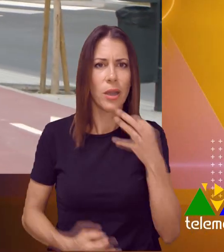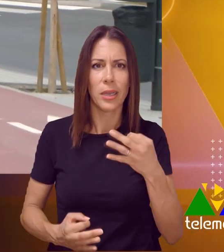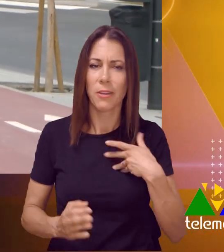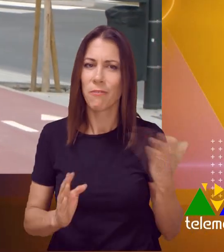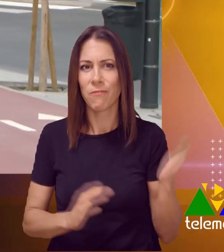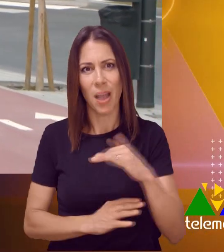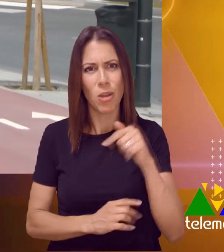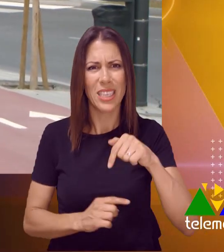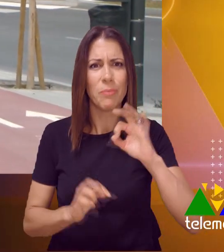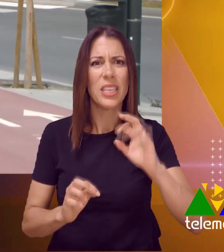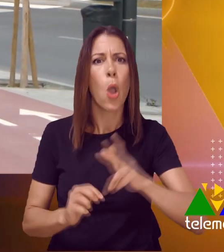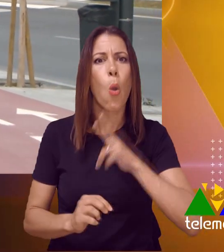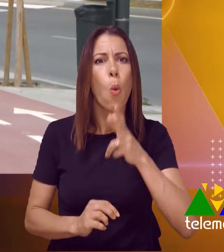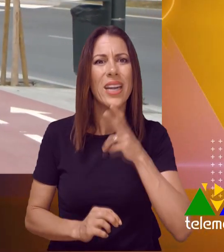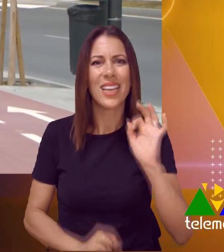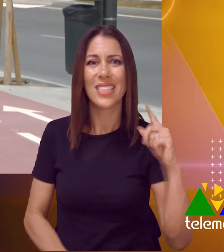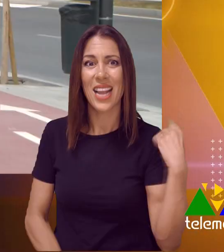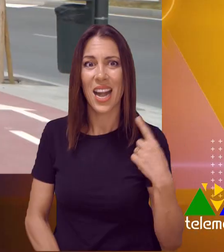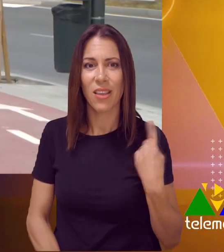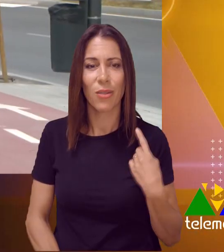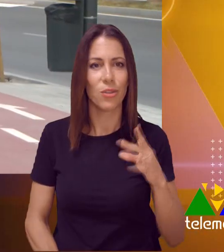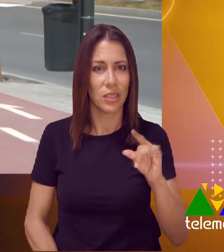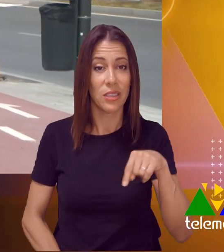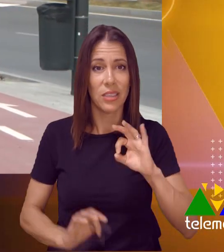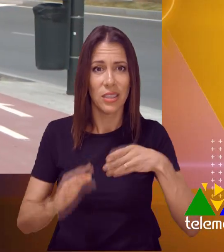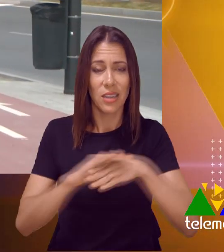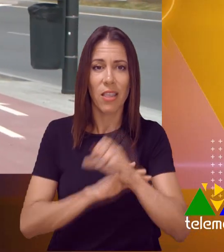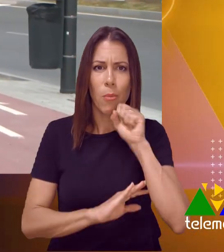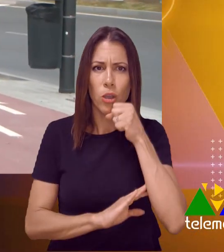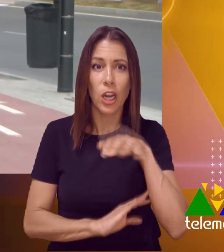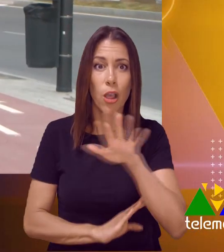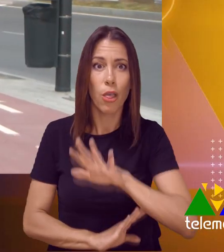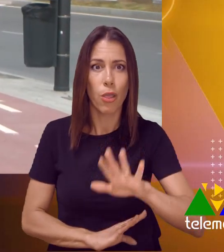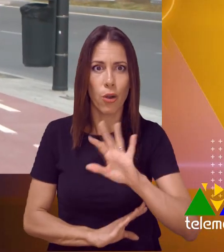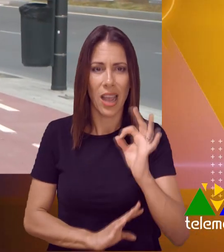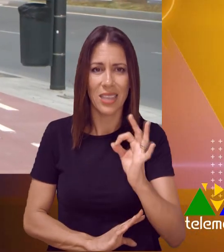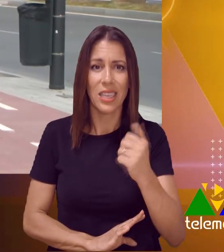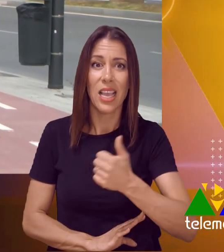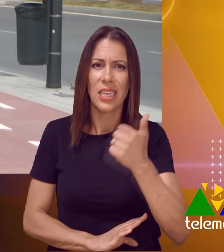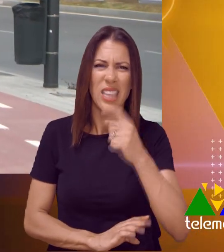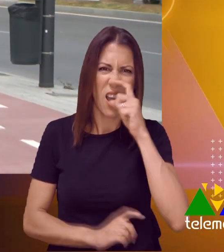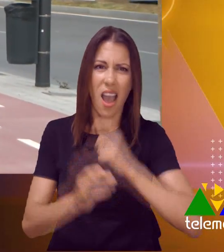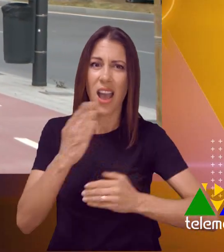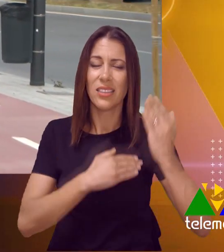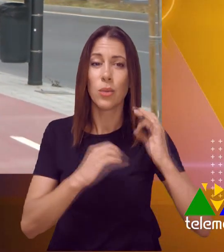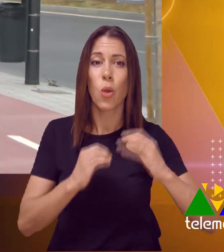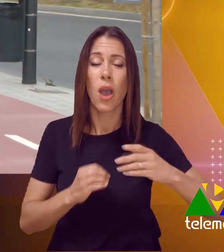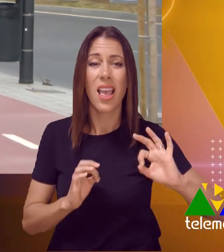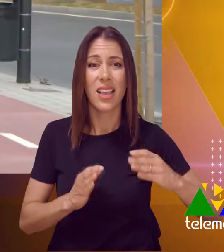Huerta del Rizo. Sí, esta zona de entrada a Motril, por la zona este, por el camino del antiguo camino de las